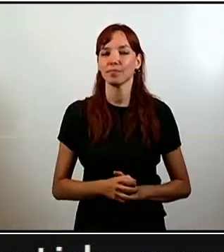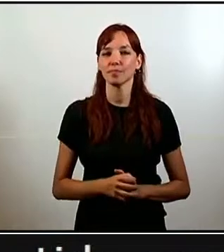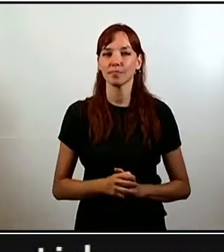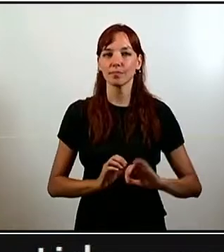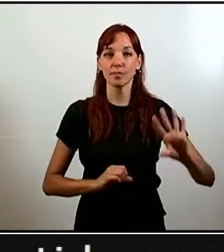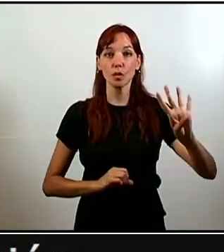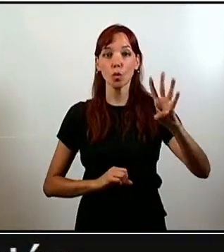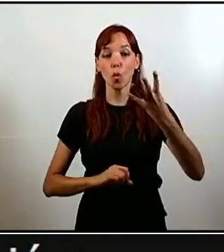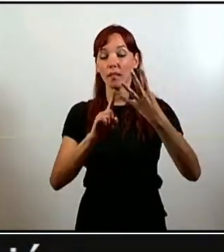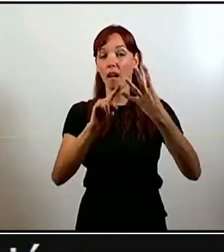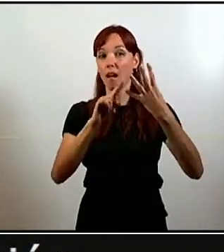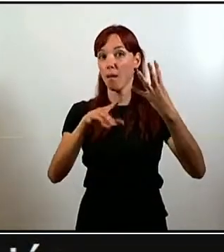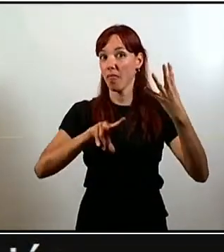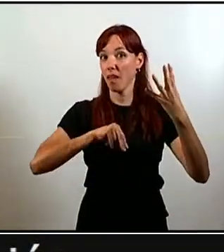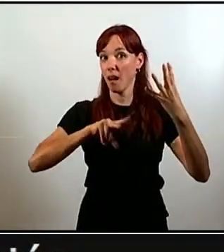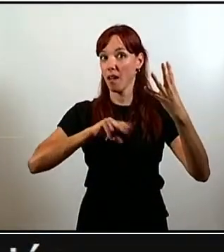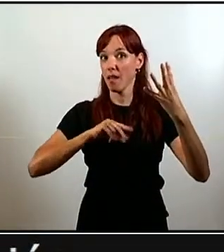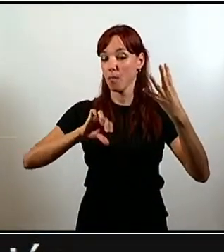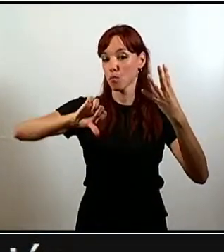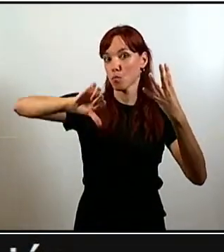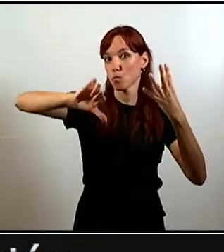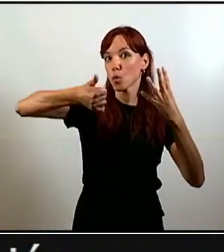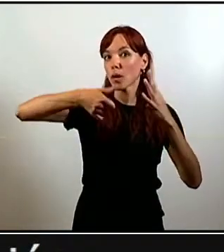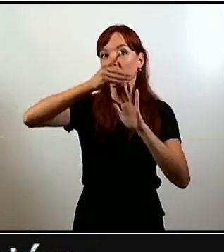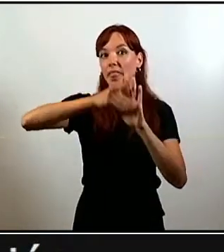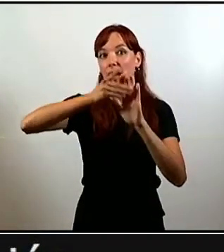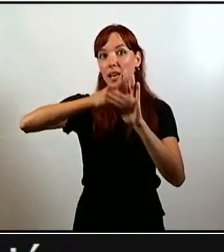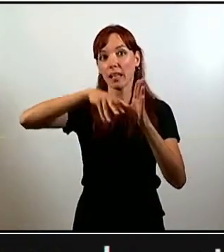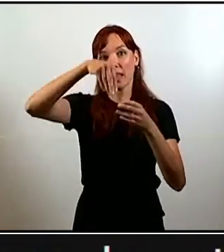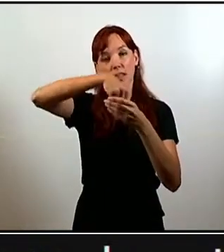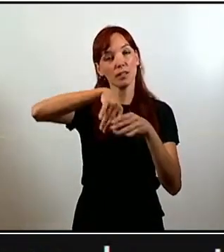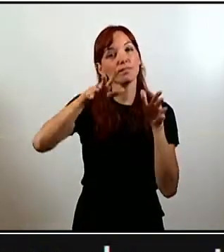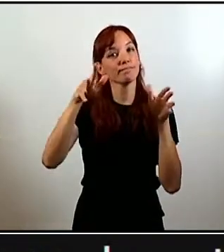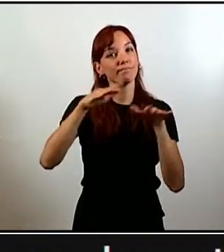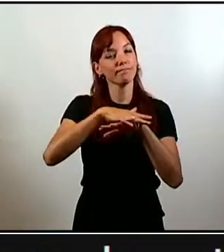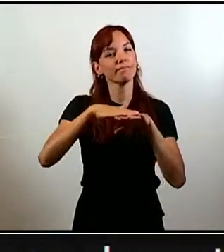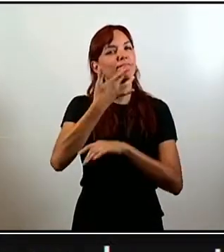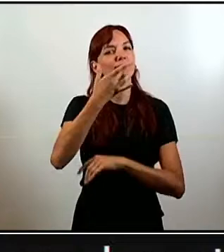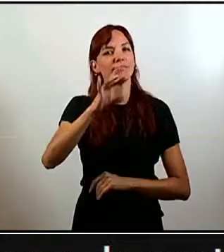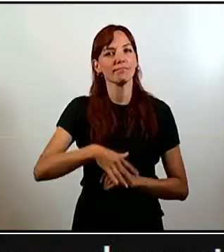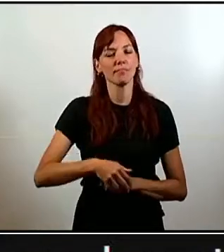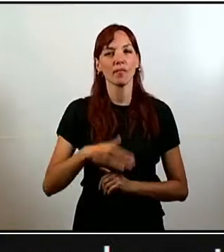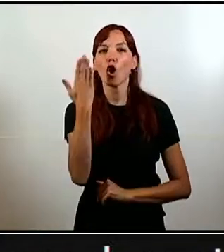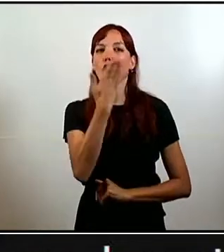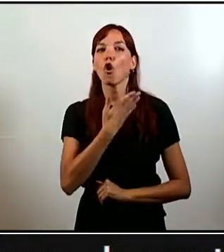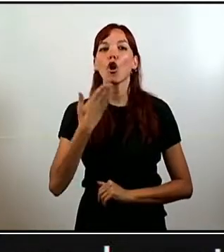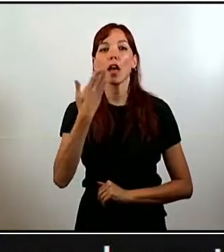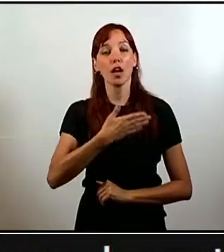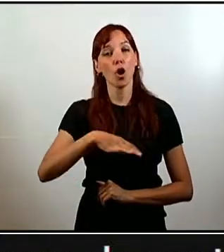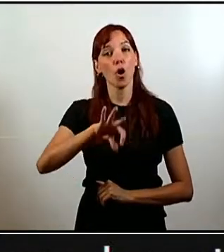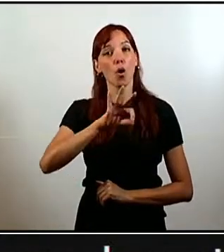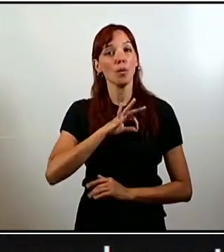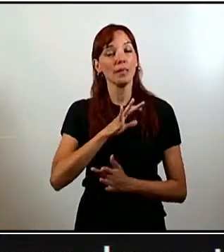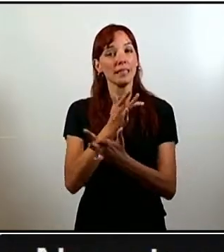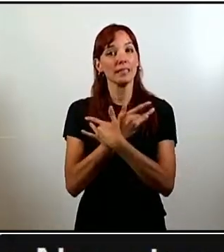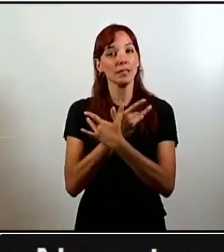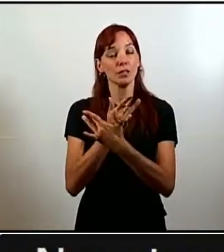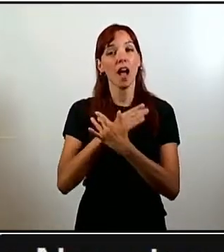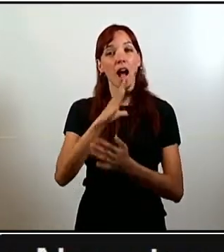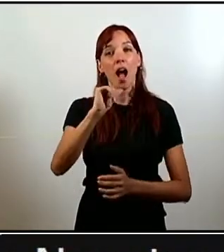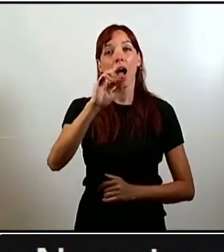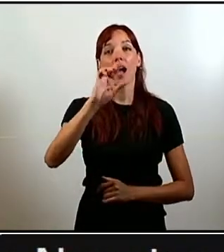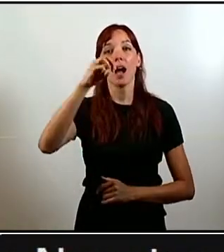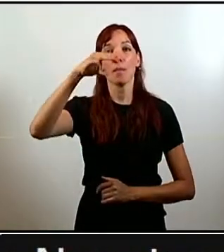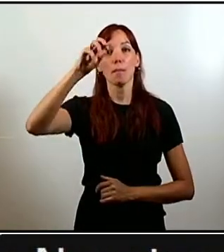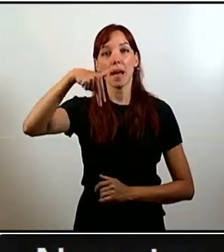cuarta medalla de Extremadura, aprobada por decreto del Consejo de Gobierno, es para el Colegio de Nuestra Señora del Carmen Vedruna